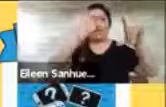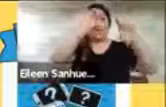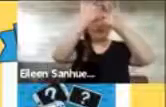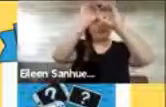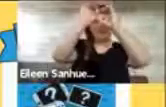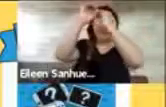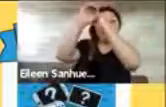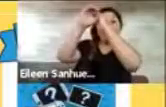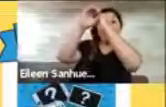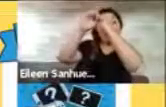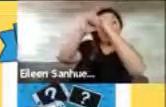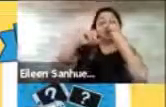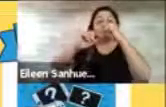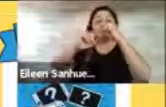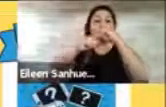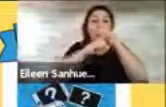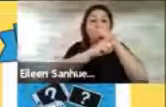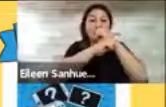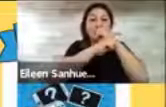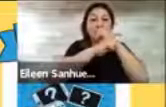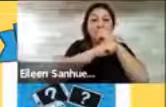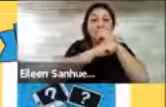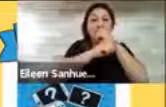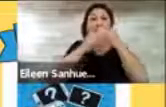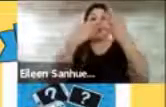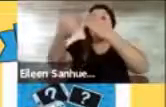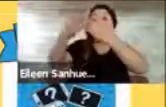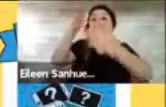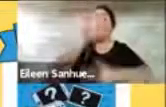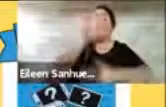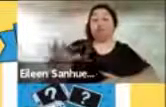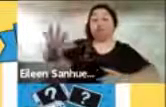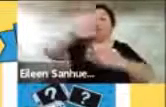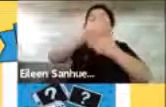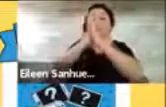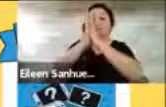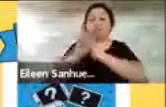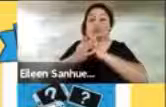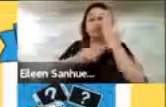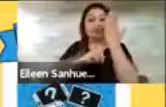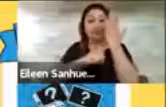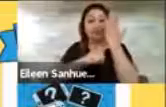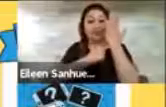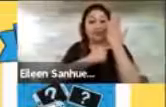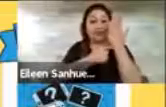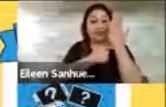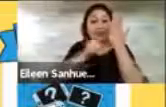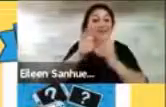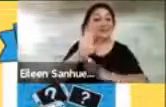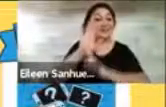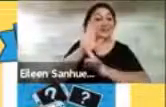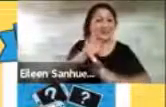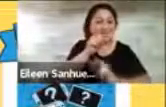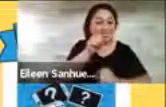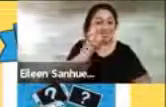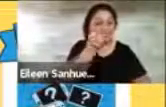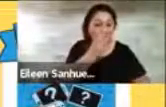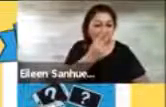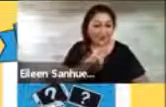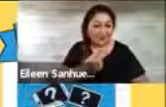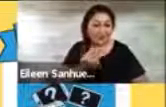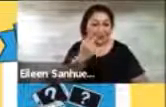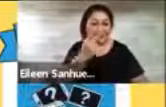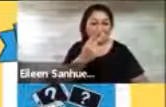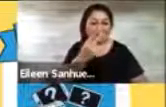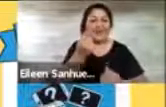biología, sustentabilidad y tecnología. Entonces acá están estas áreas y está representada por estos monitos que son como mascotas de cada